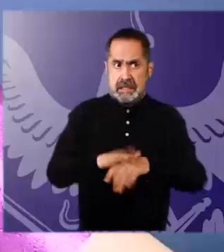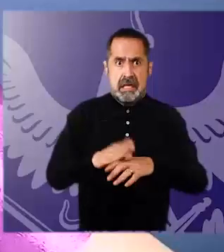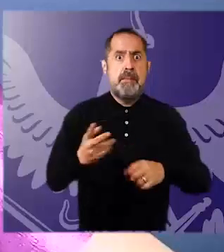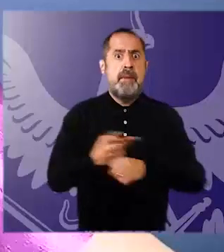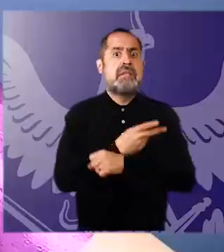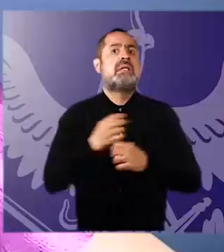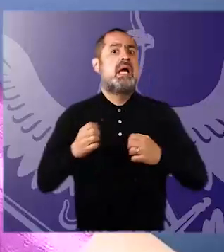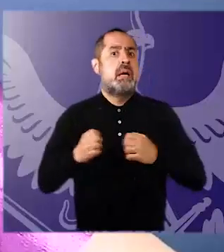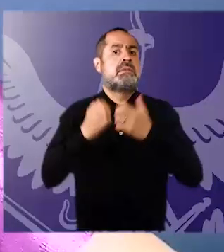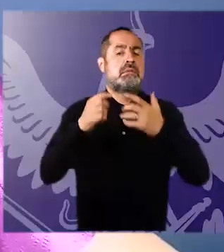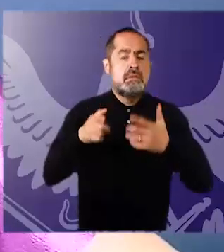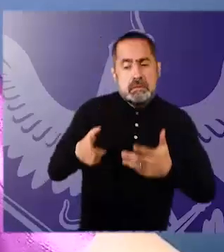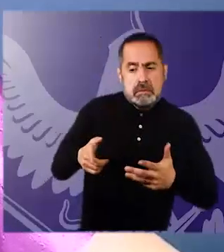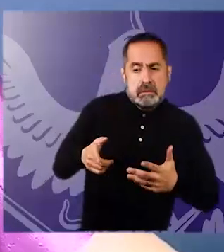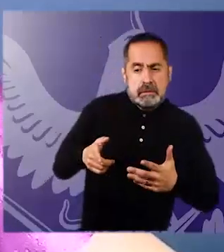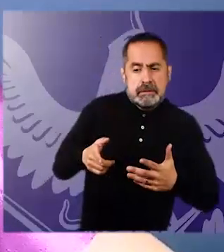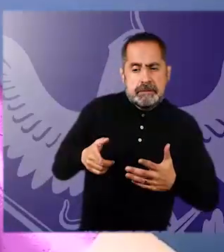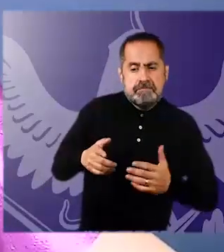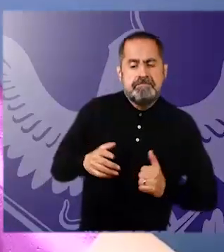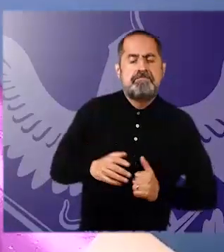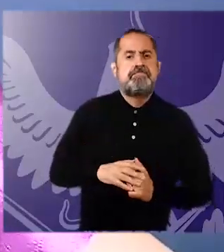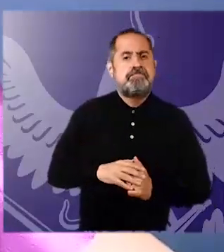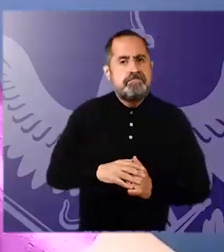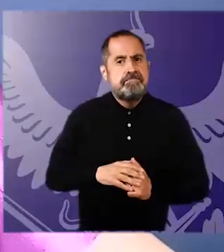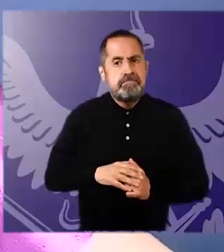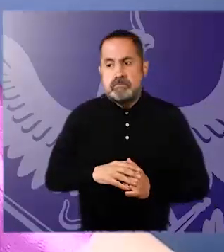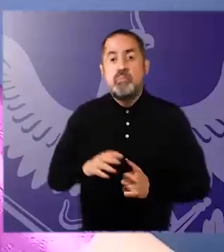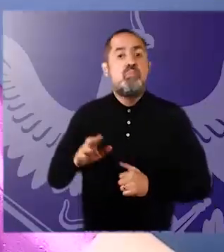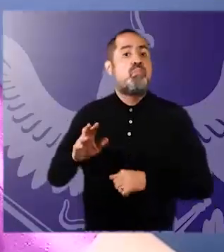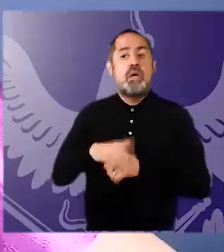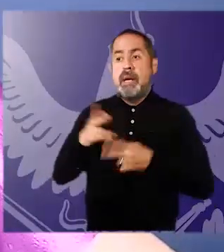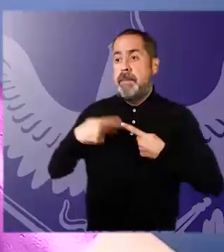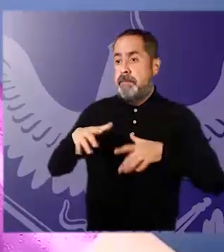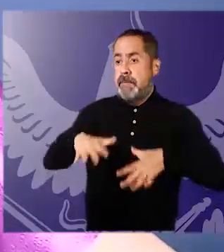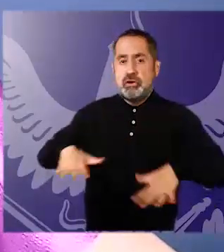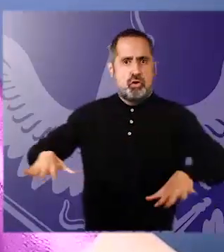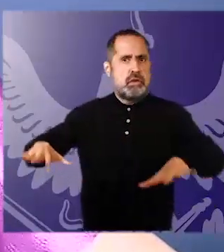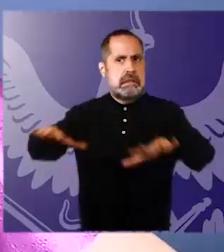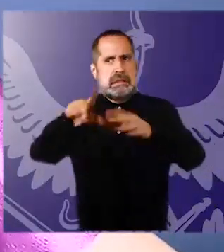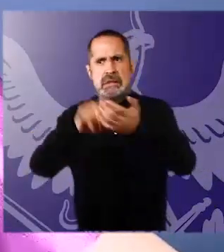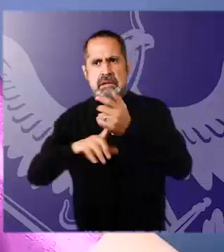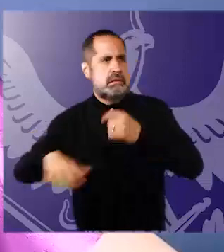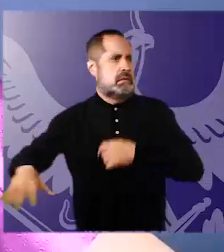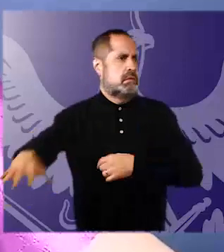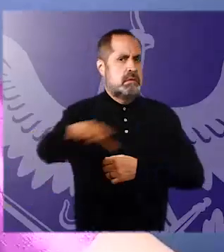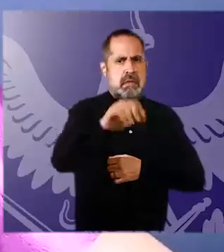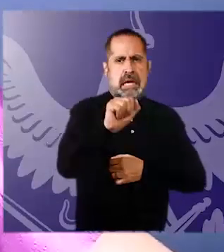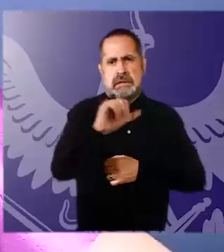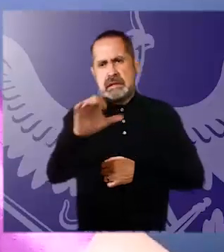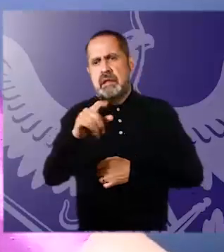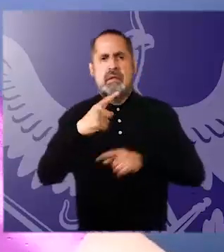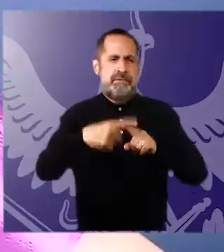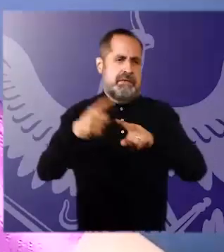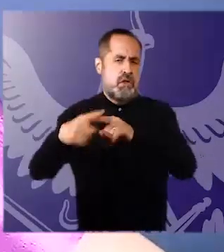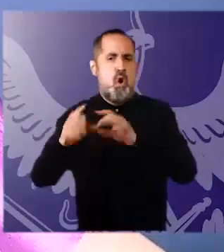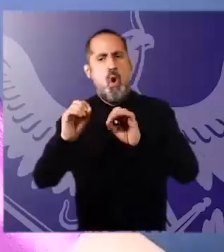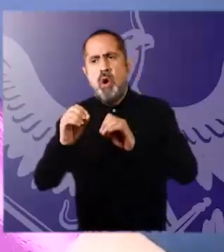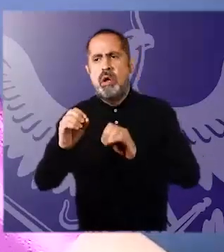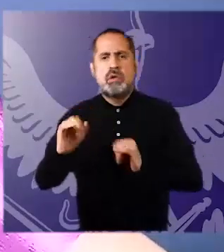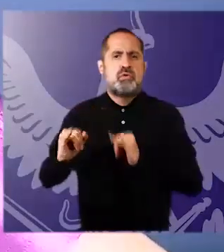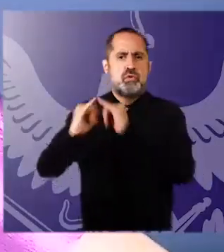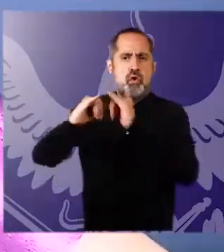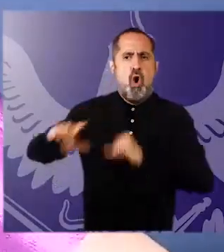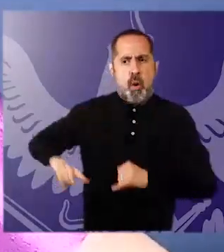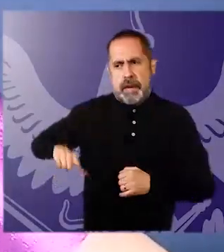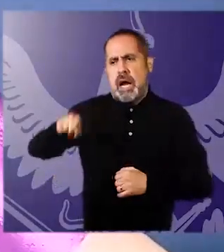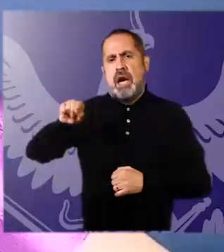alarma nacional y que gracias al impulso de la sociedad civil, al compromiso también de las